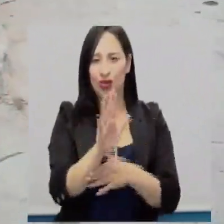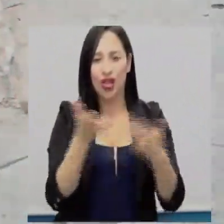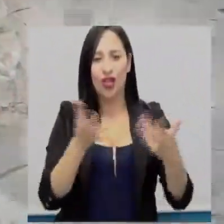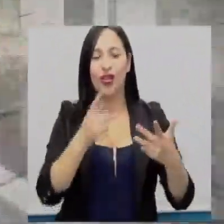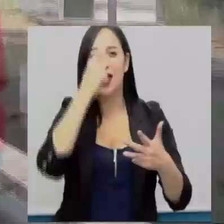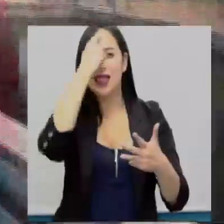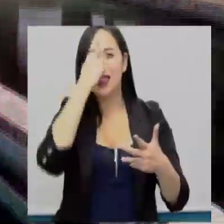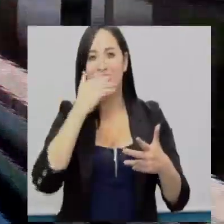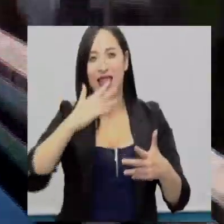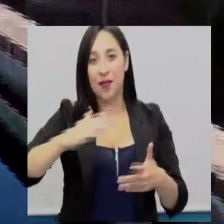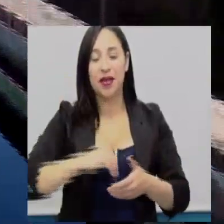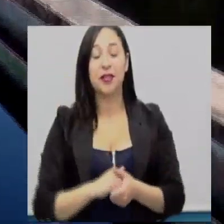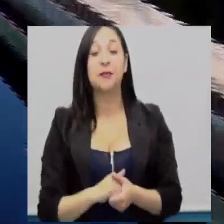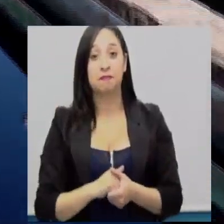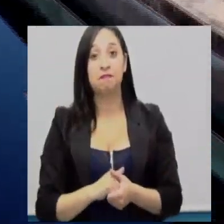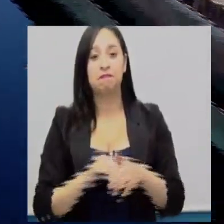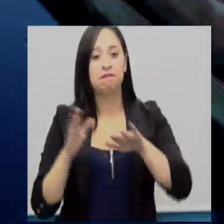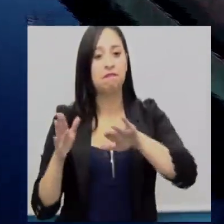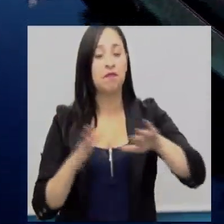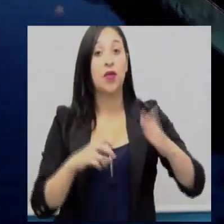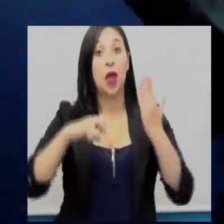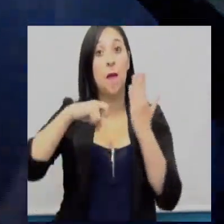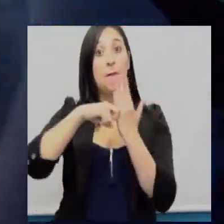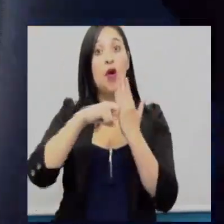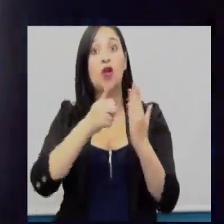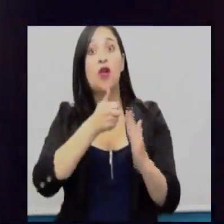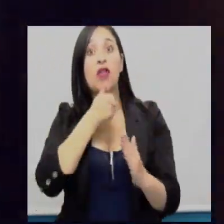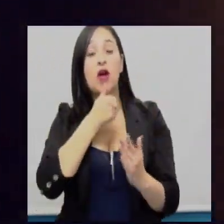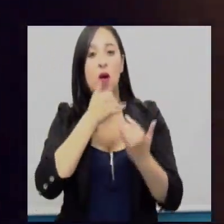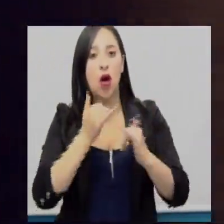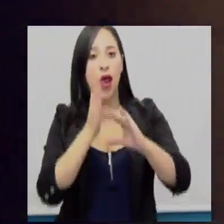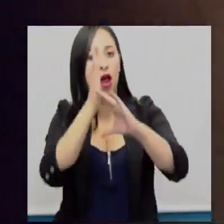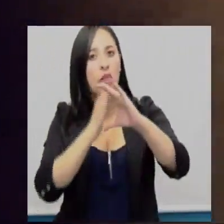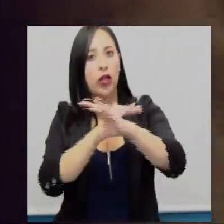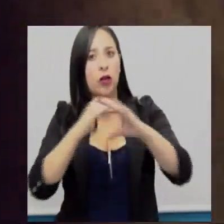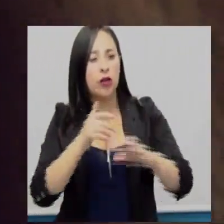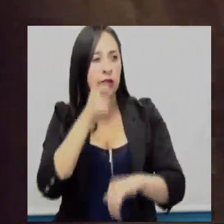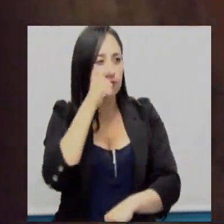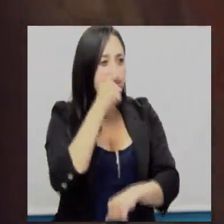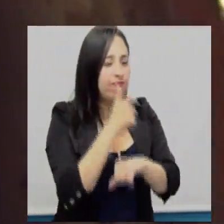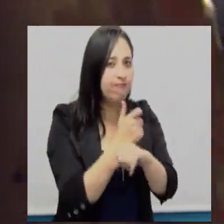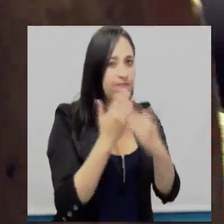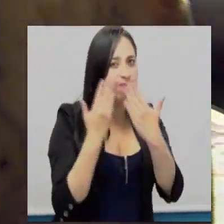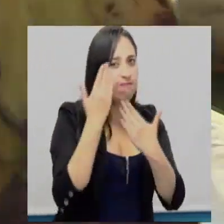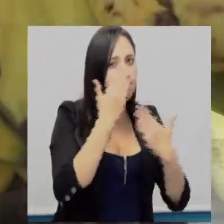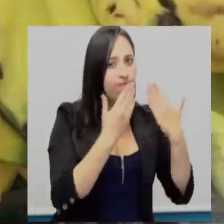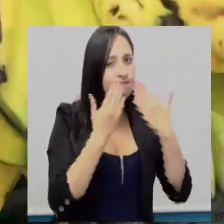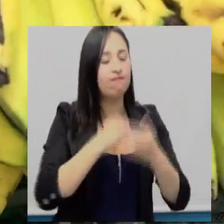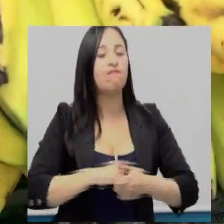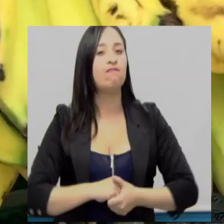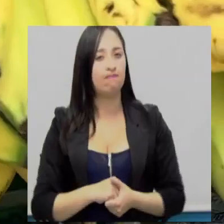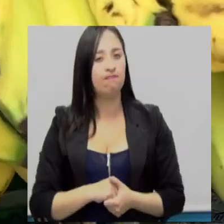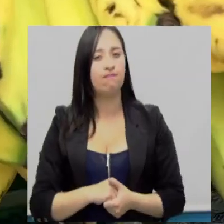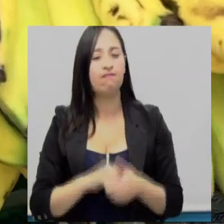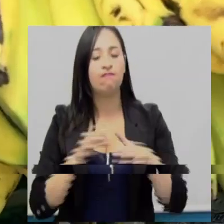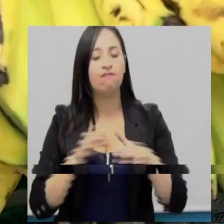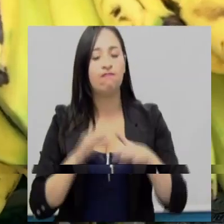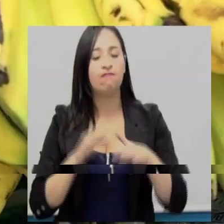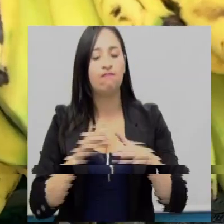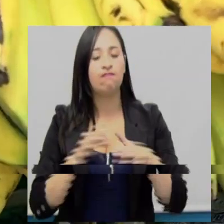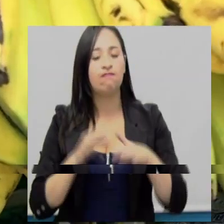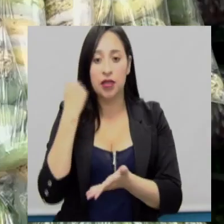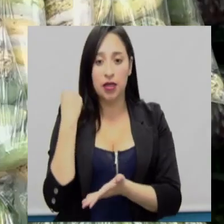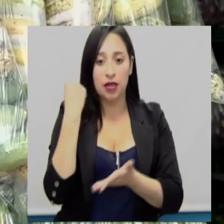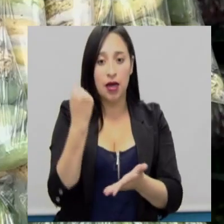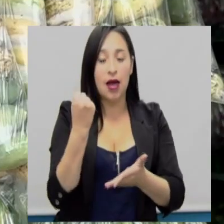Marta. Los denominados bonos de agua bajo la lupa de la Contraloría General. ¿Qué está pasando con el